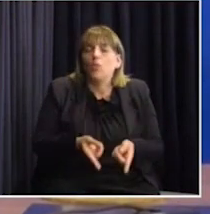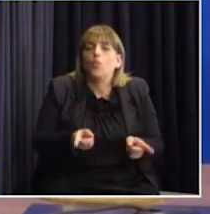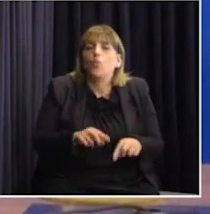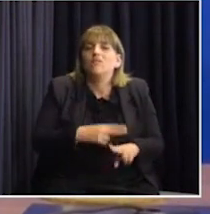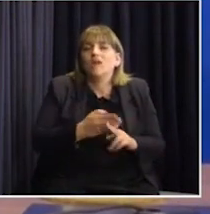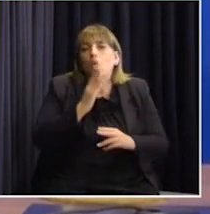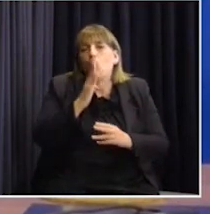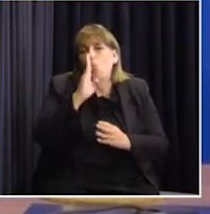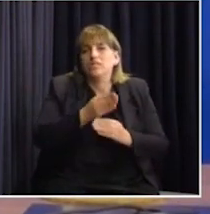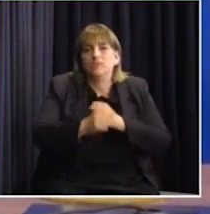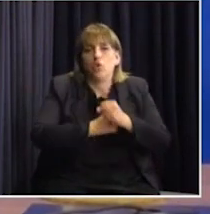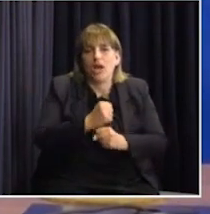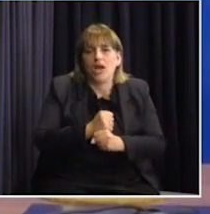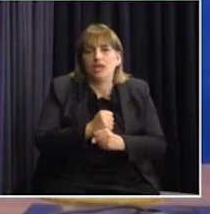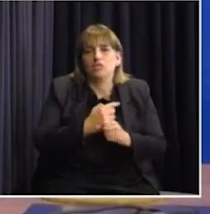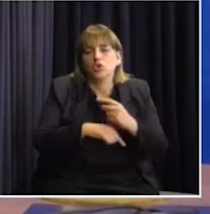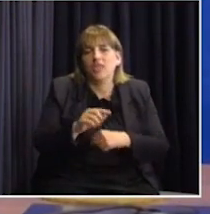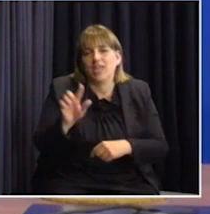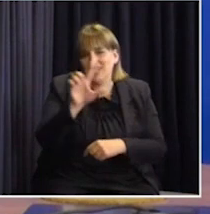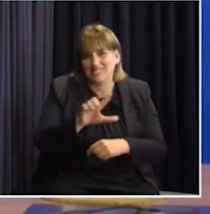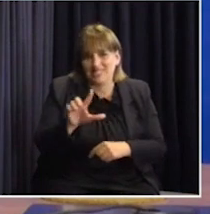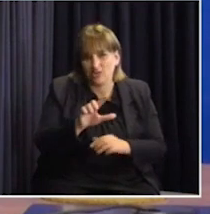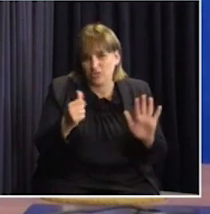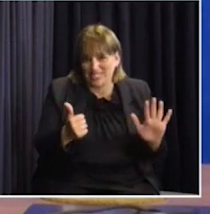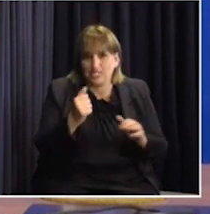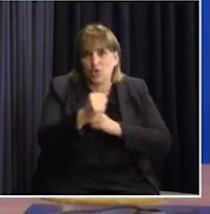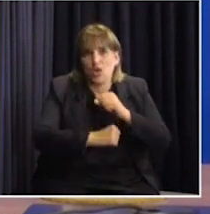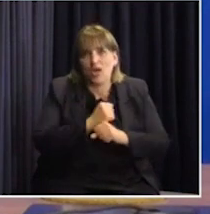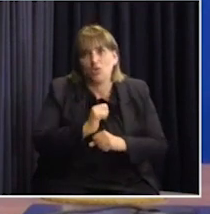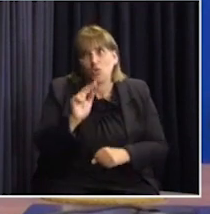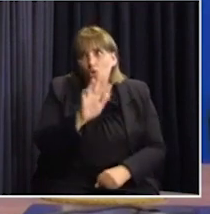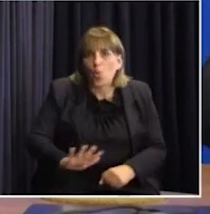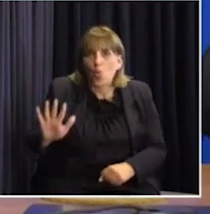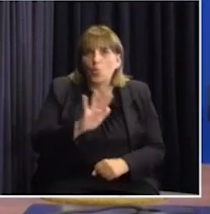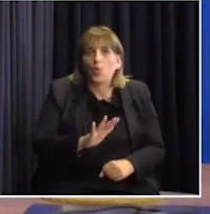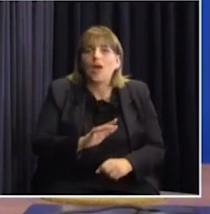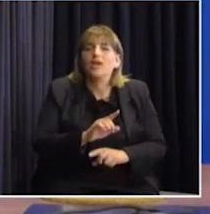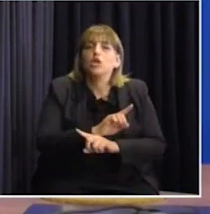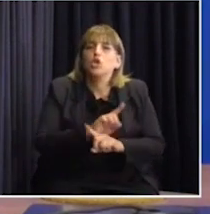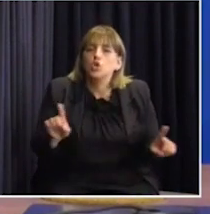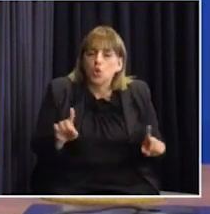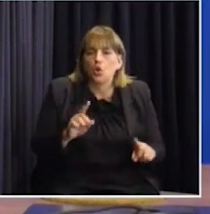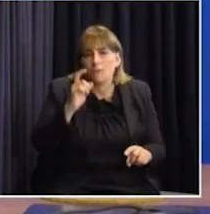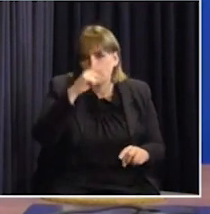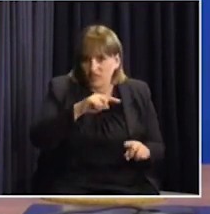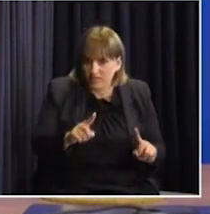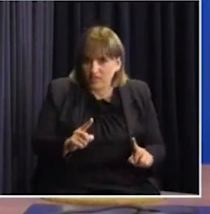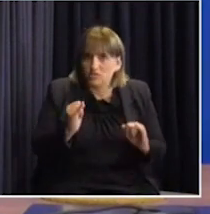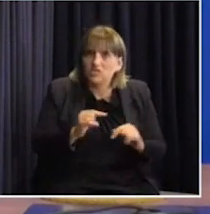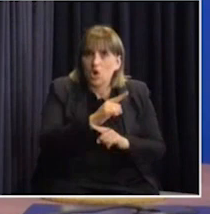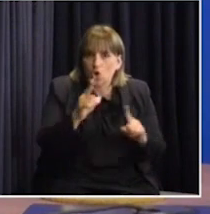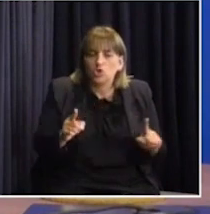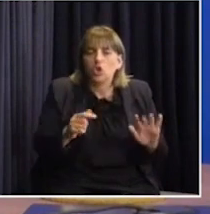último año de educación media superior en todo el país excepto en montevideo y en el área metropolitana esto es los